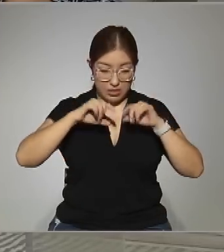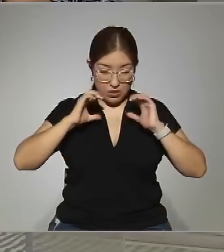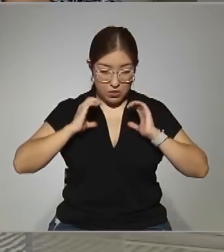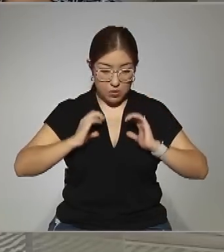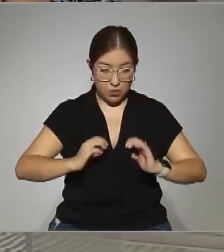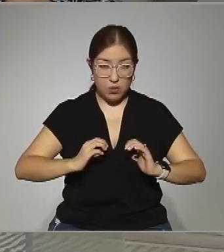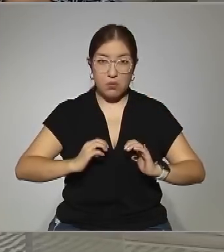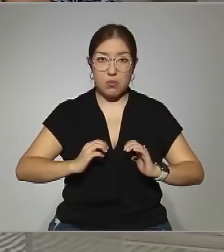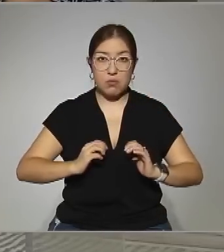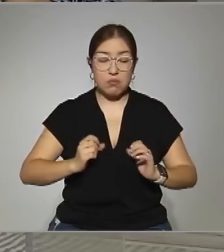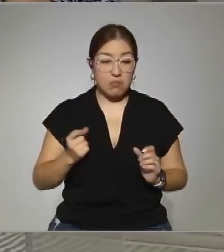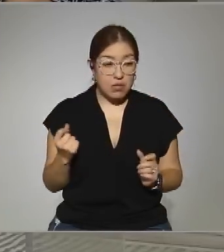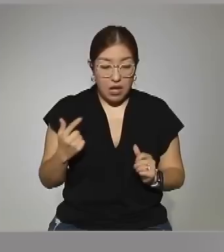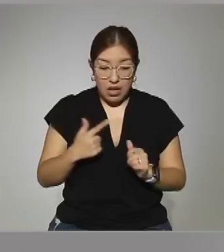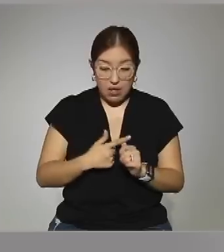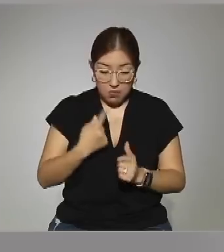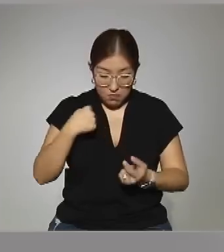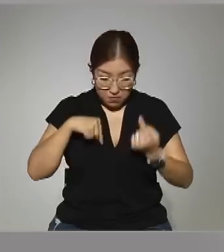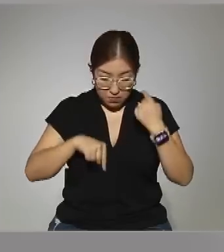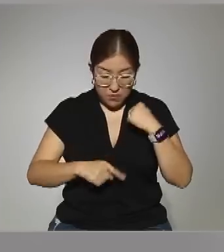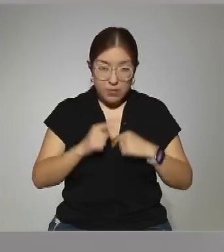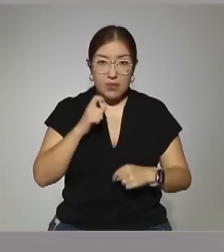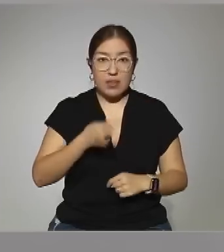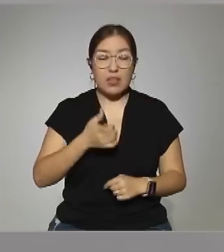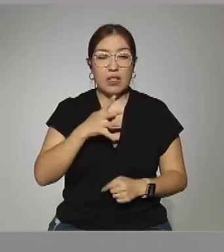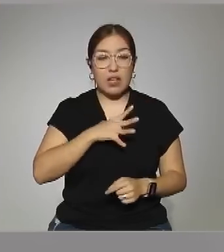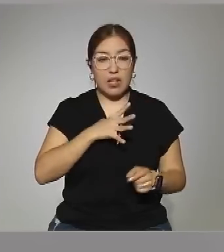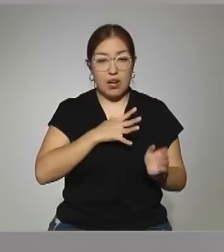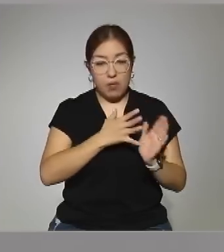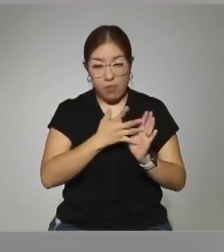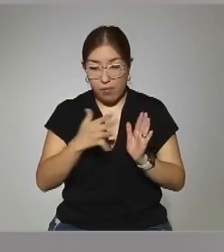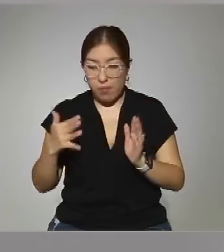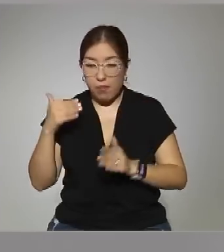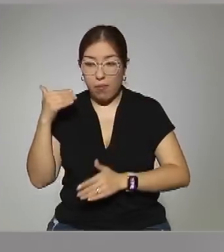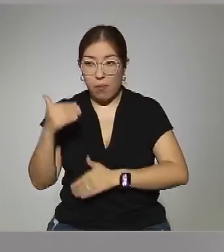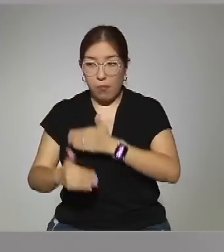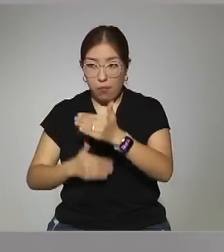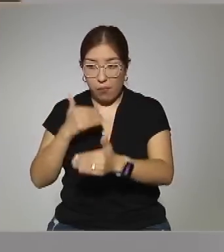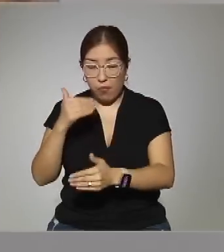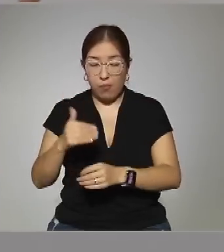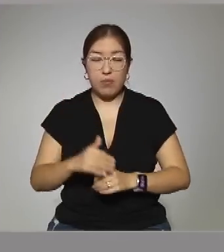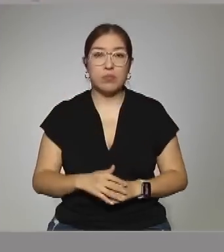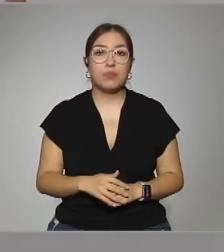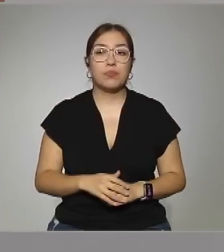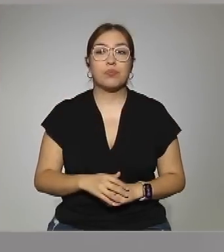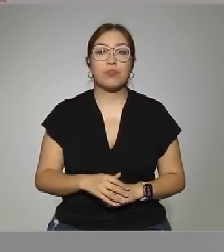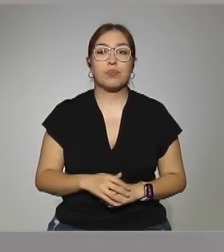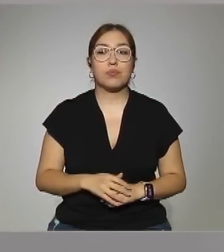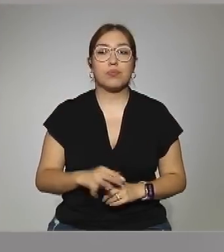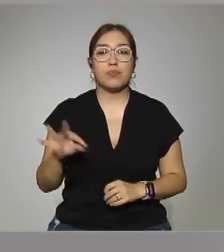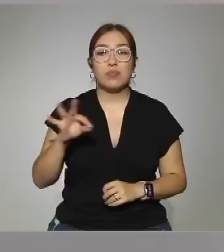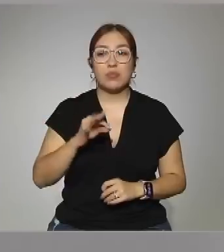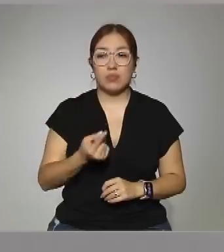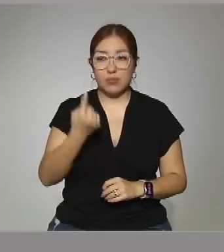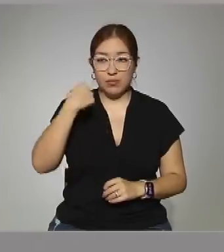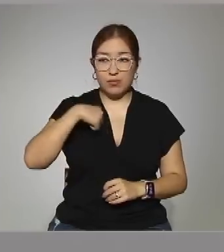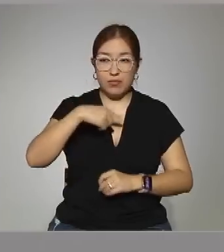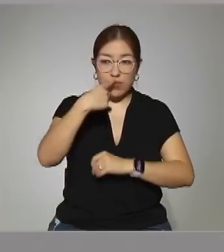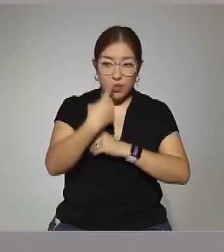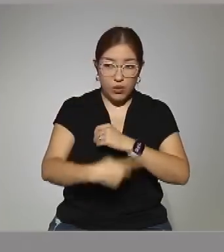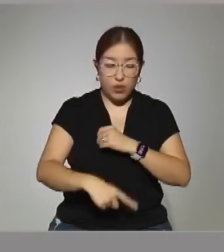en alguna parte del cuerpo y va generando una serie de procesos que pueden ser desde el deterioro, ¿sí?,